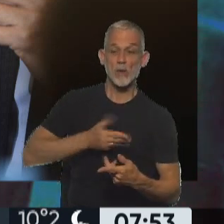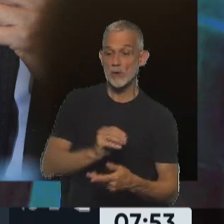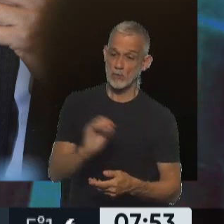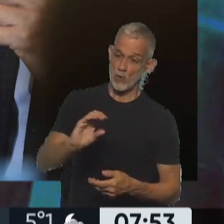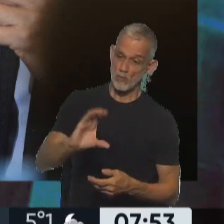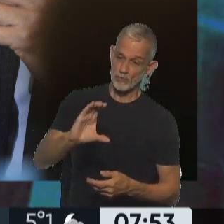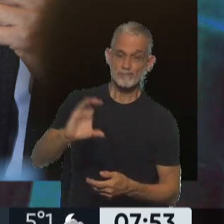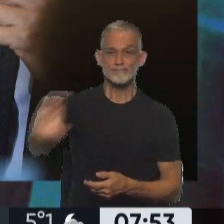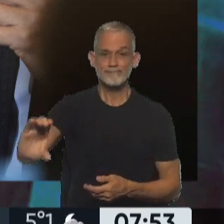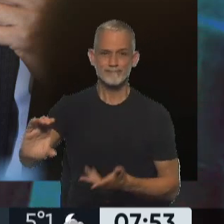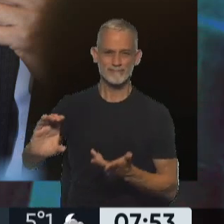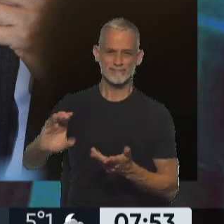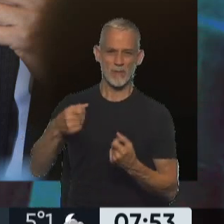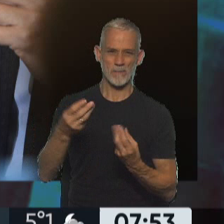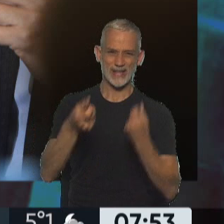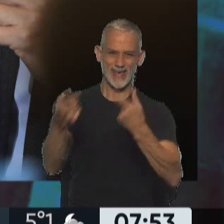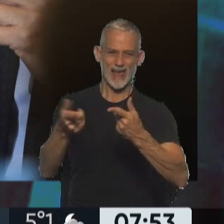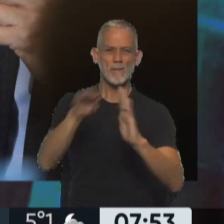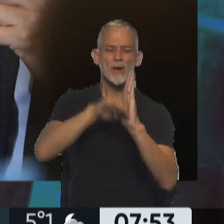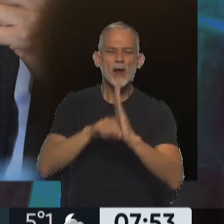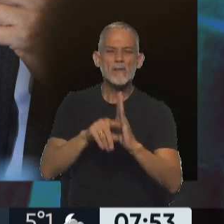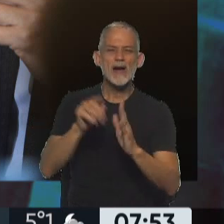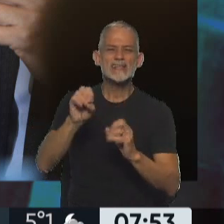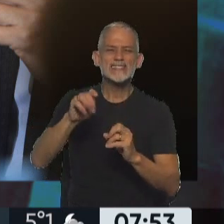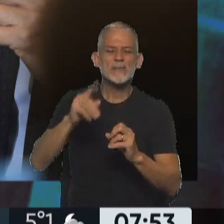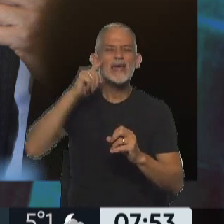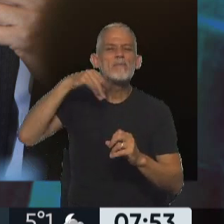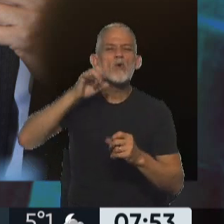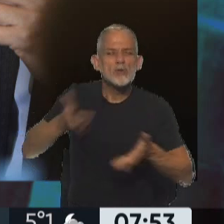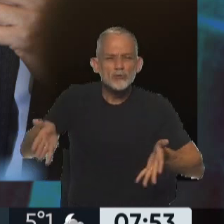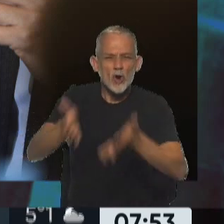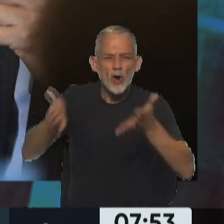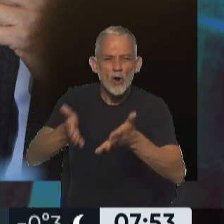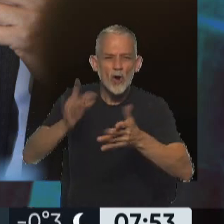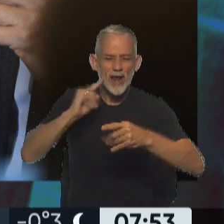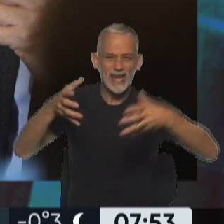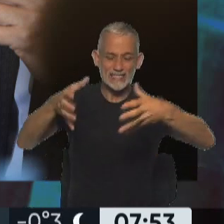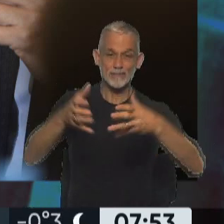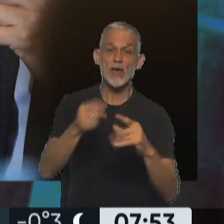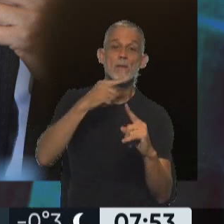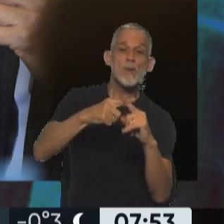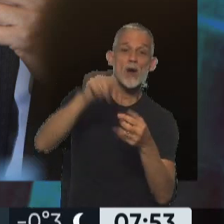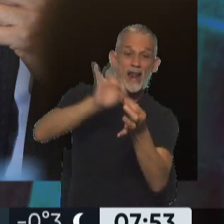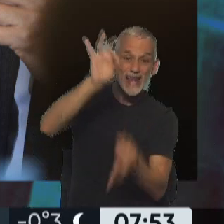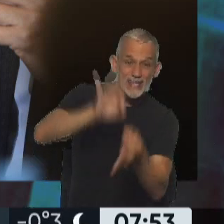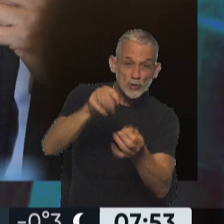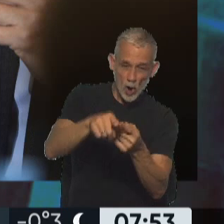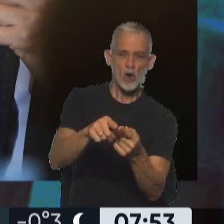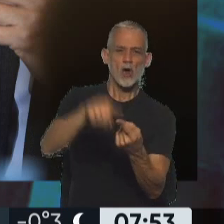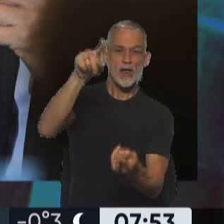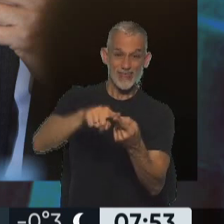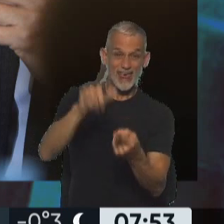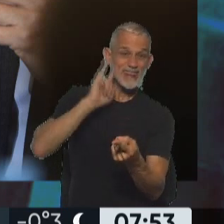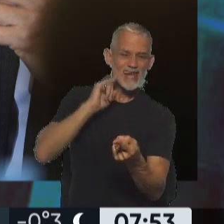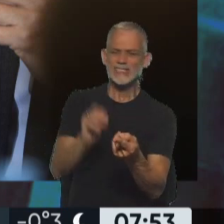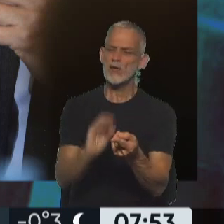20% más en esta cuota Este programa se llama impulso tambero y entrega una compensación por litro de leche a los tambos pequeños y medianos